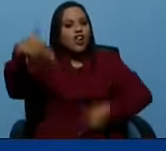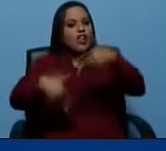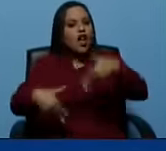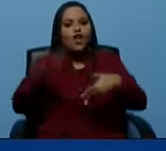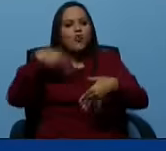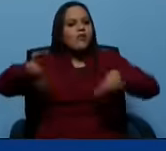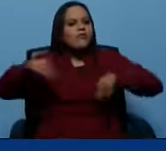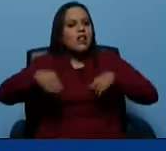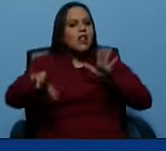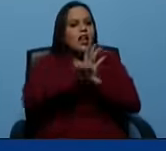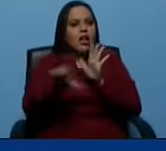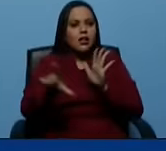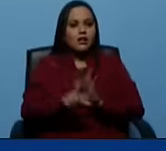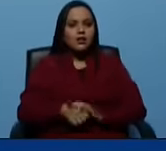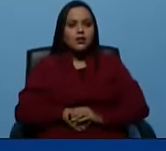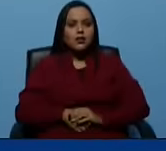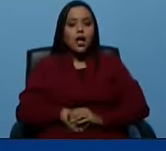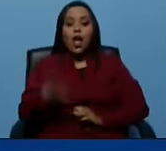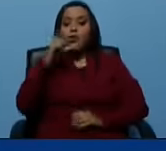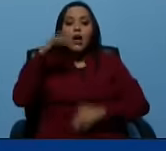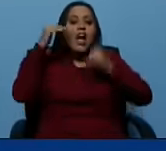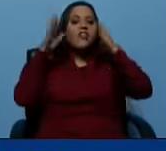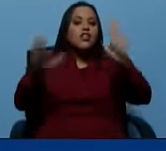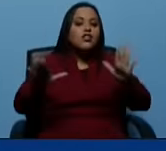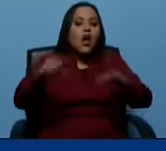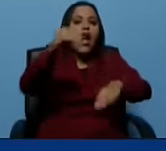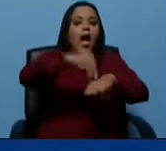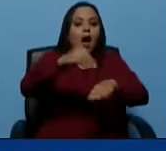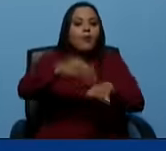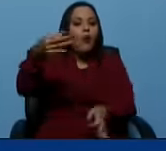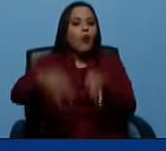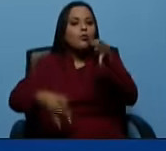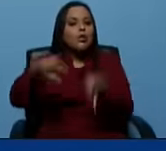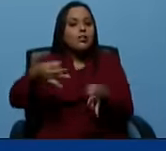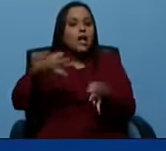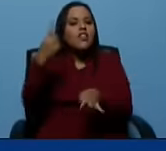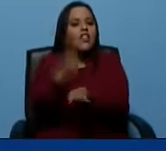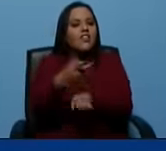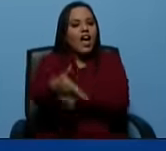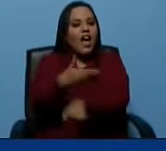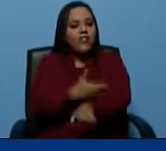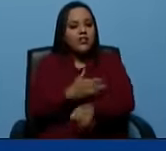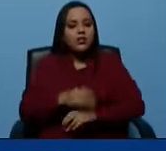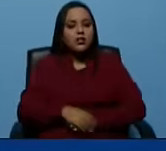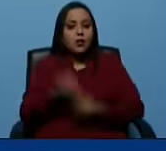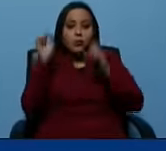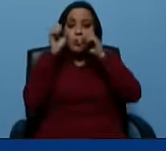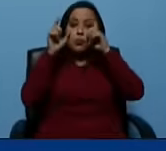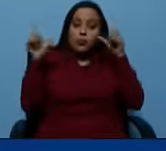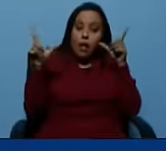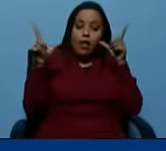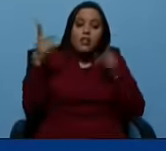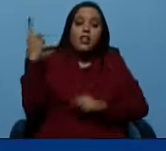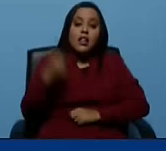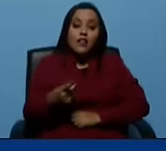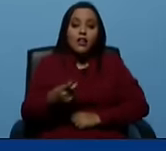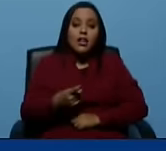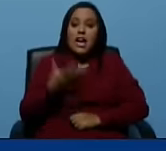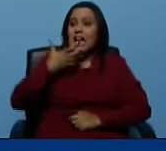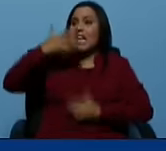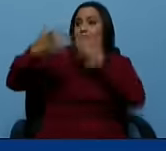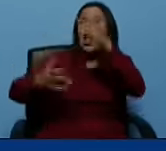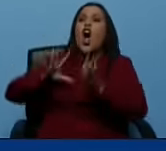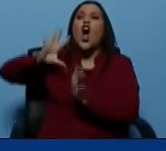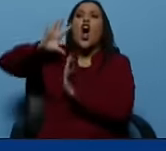ley, que no atienda un llamado judicial obligatorio. Y lo escandaloso que es que peguen un grito